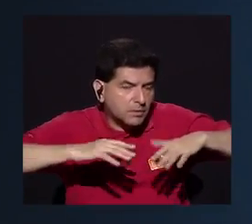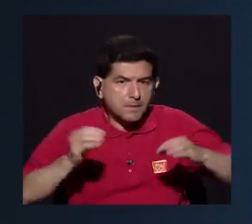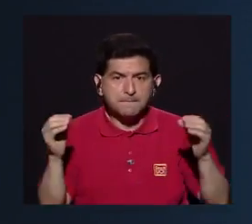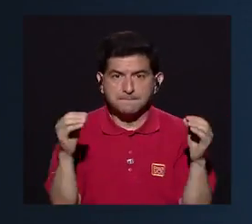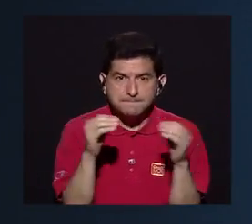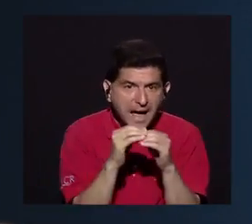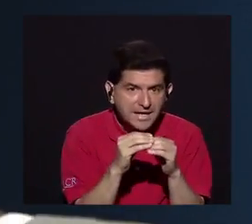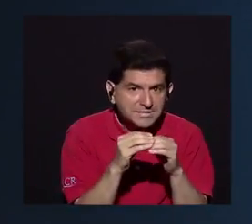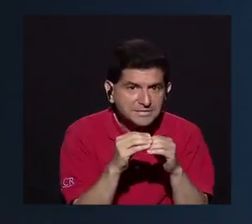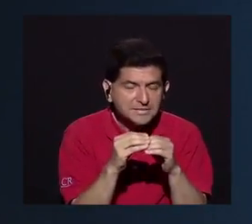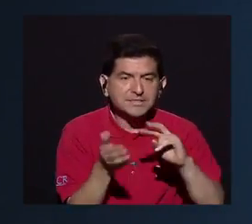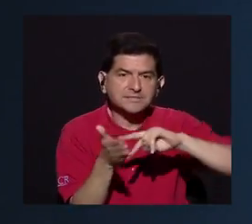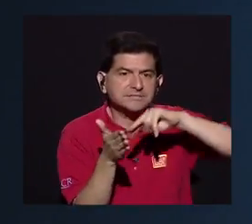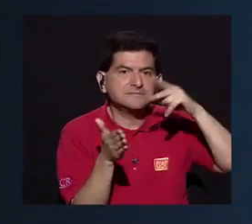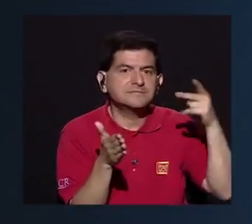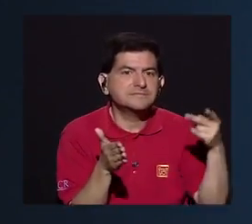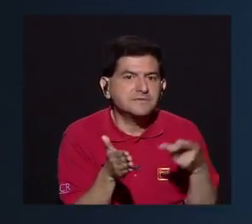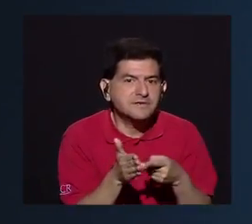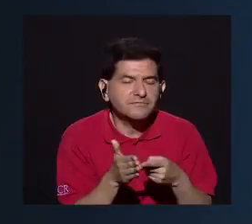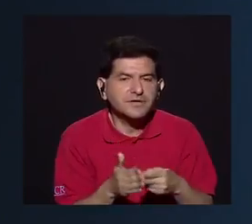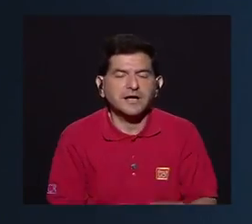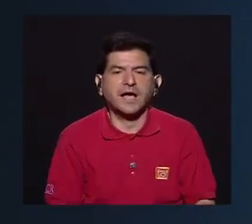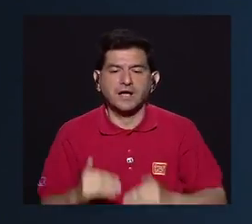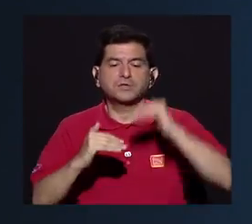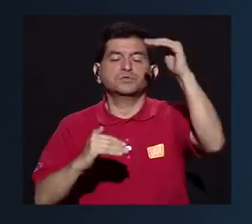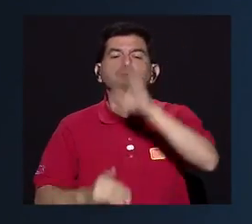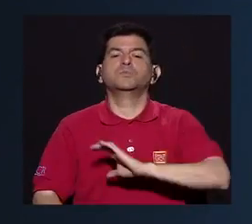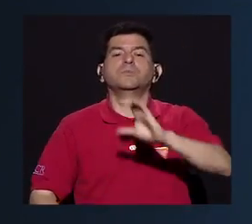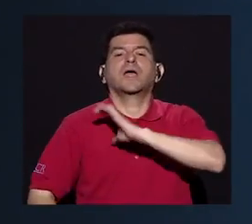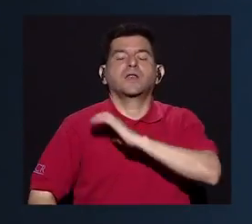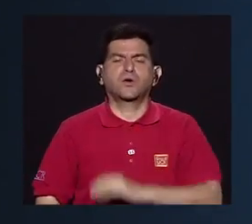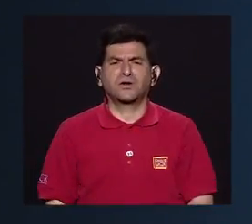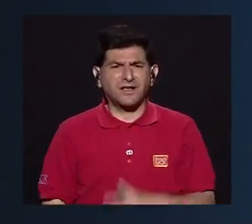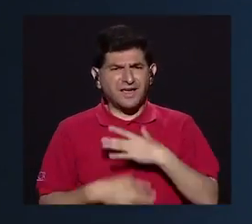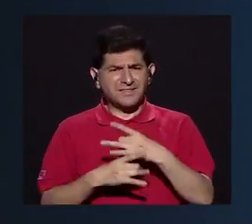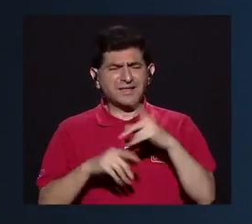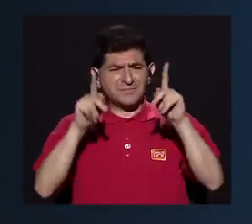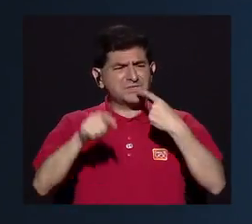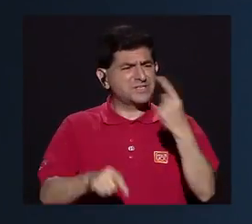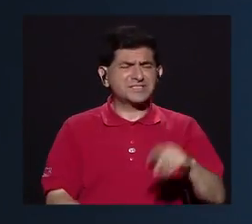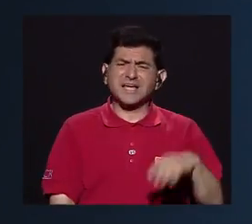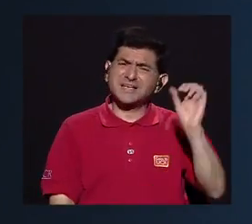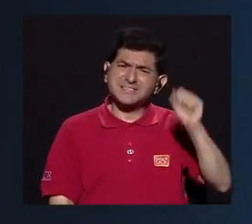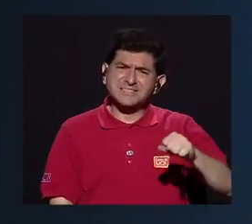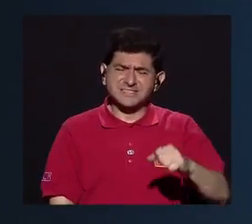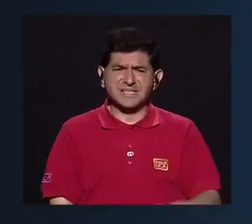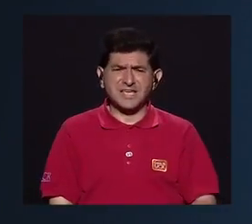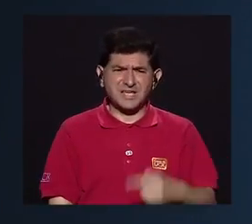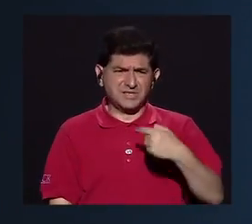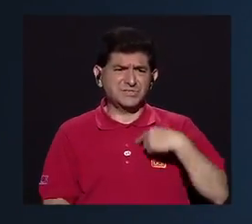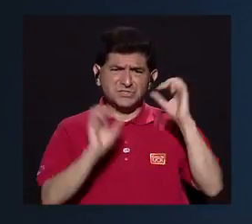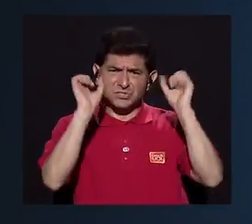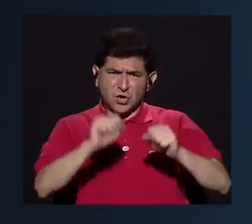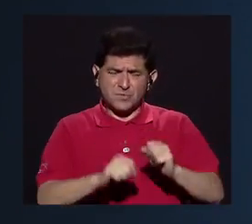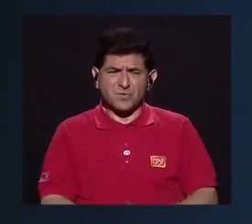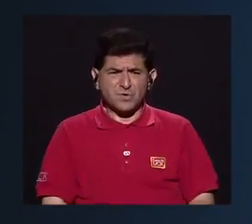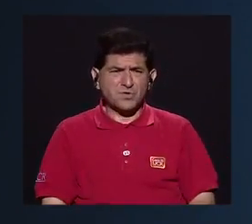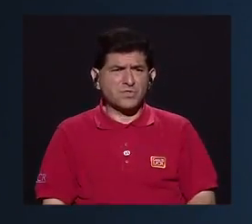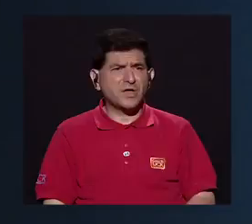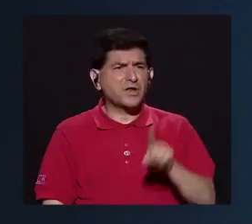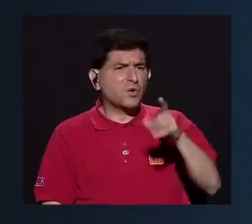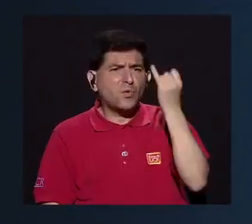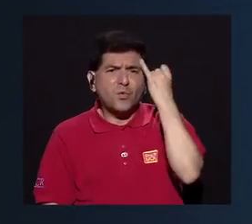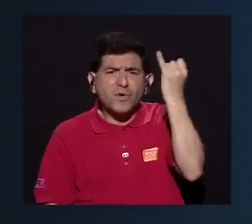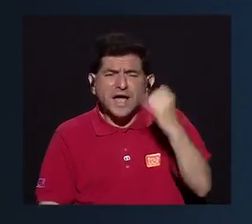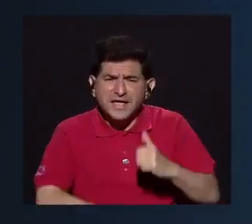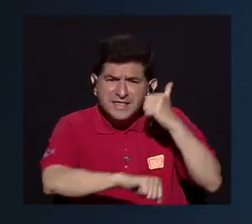mayor cantidad nos dará mayor calidad. Es curioso, hay gente que me dice, ¿cómo? Sí, yo para poder aterrizar